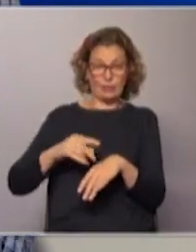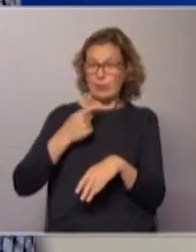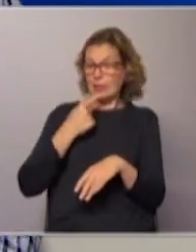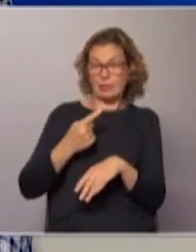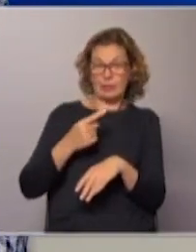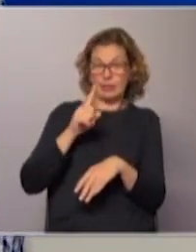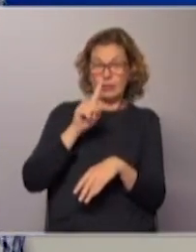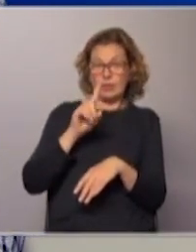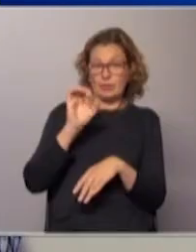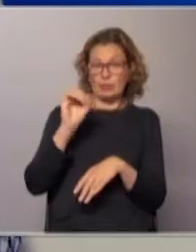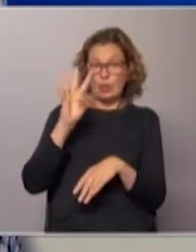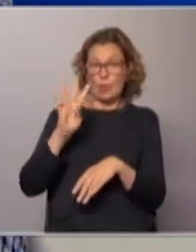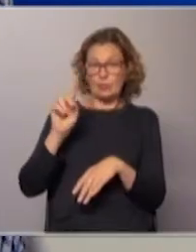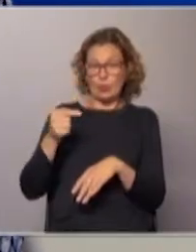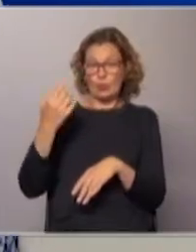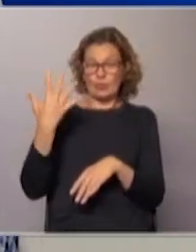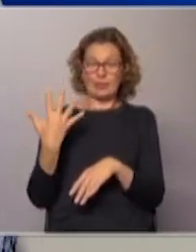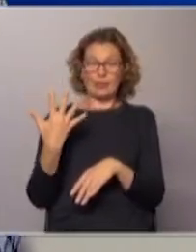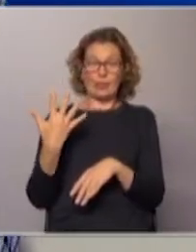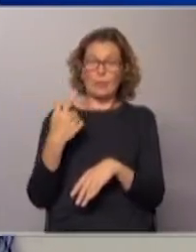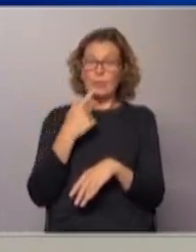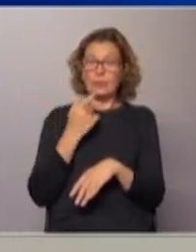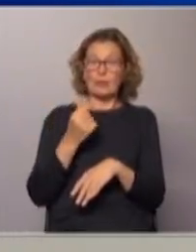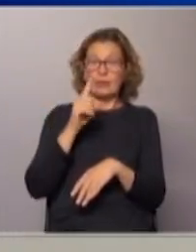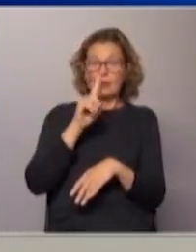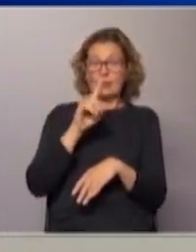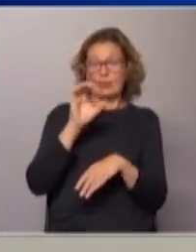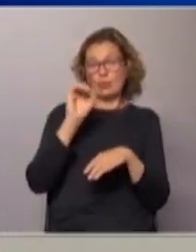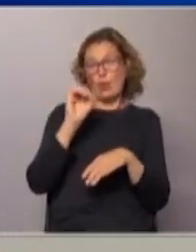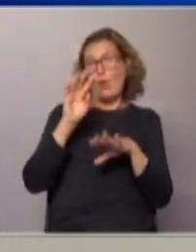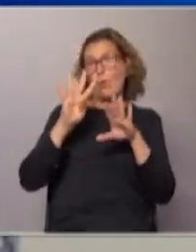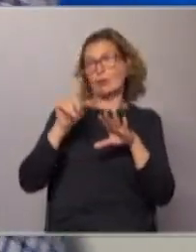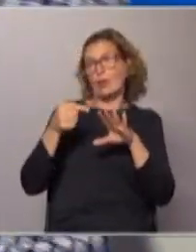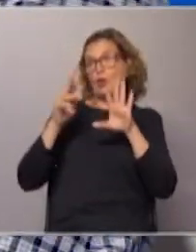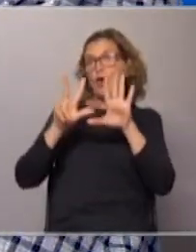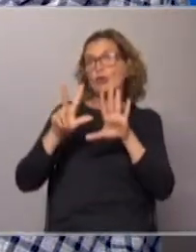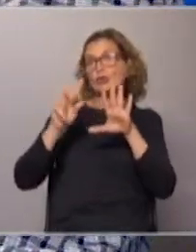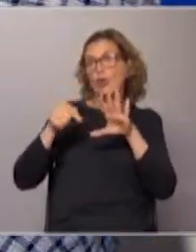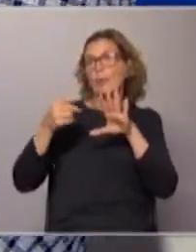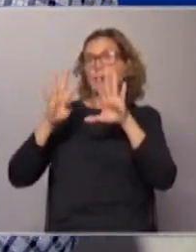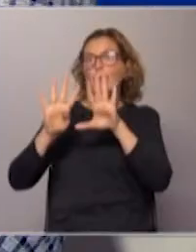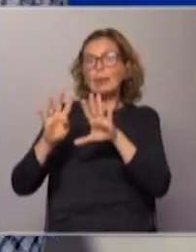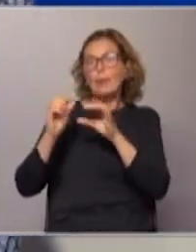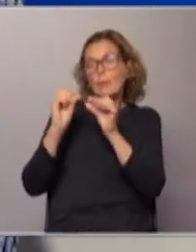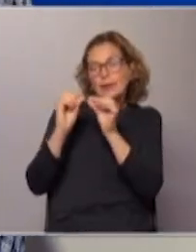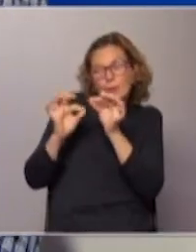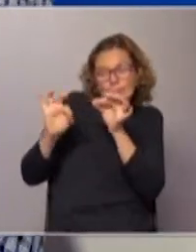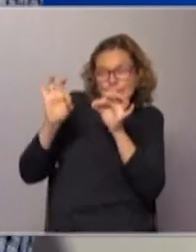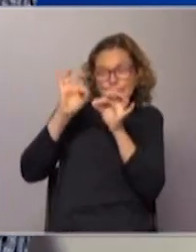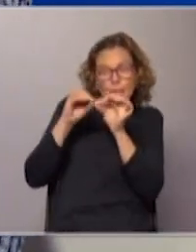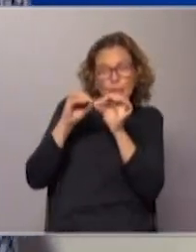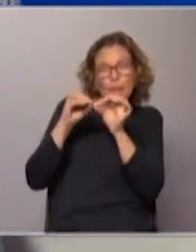decir 104.5 va a decir póngame de 104.8 104 con 9 porque va a haber un pequeño plus